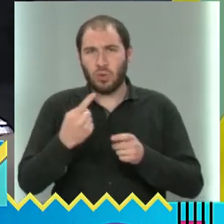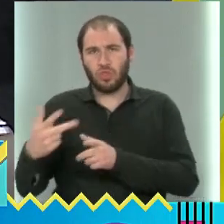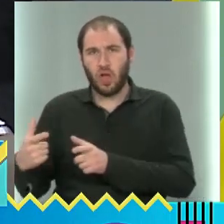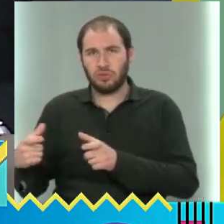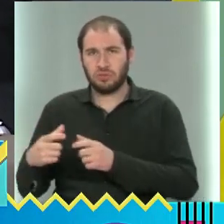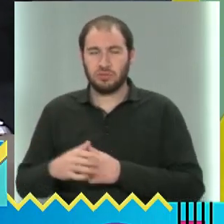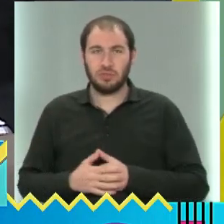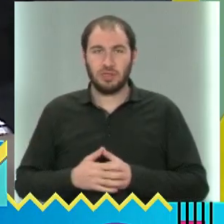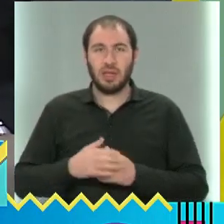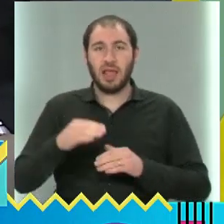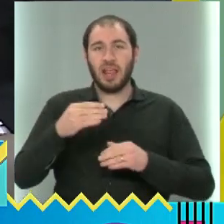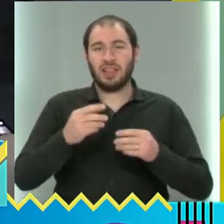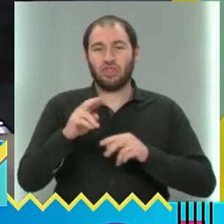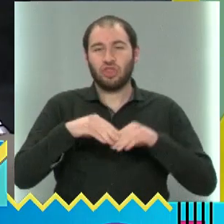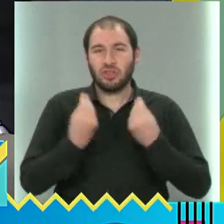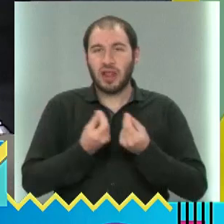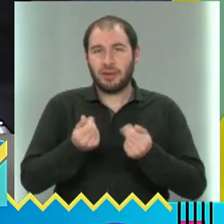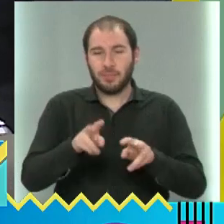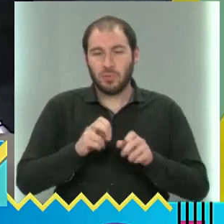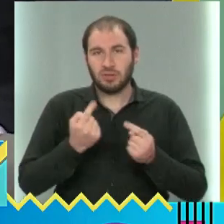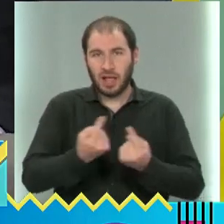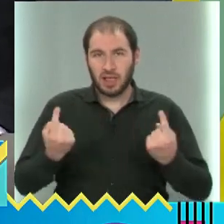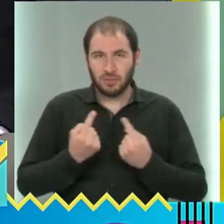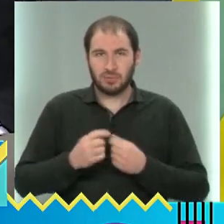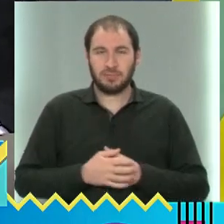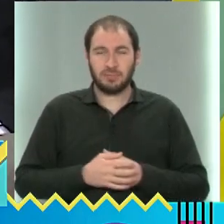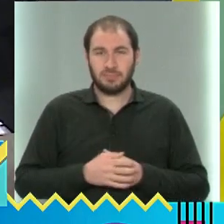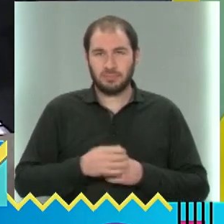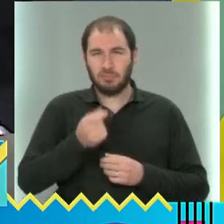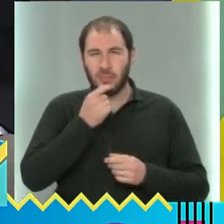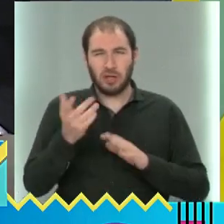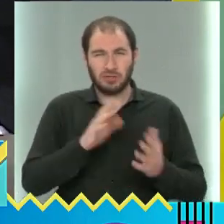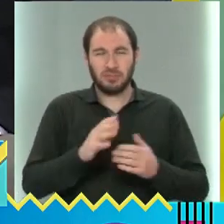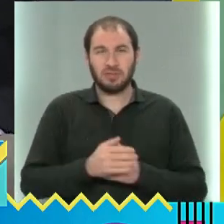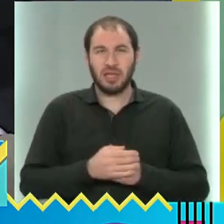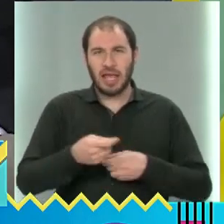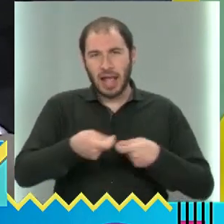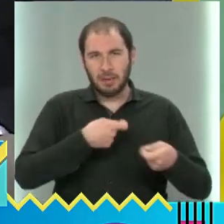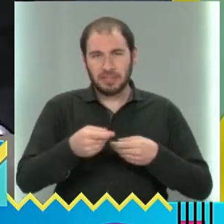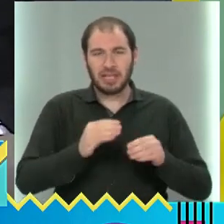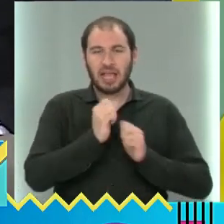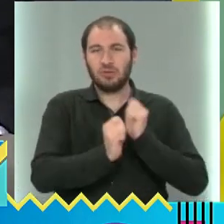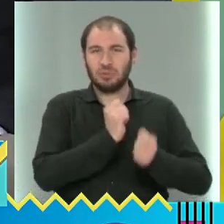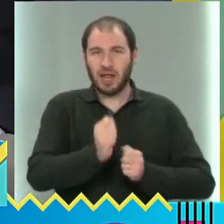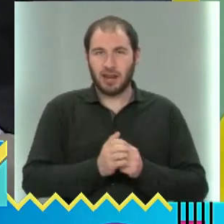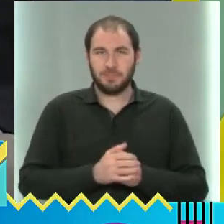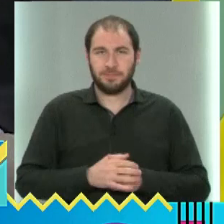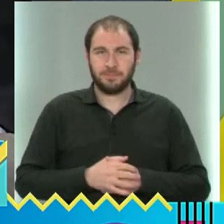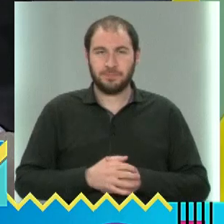2? Está dado por el nivel de facturación que tiene cada una. Para que lleguemos a una idea, una empresa industrial